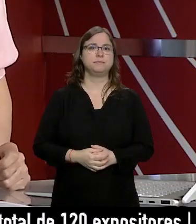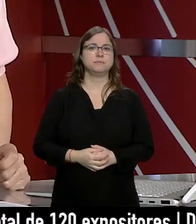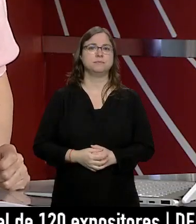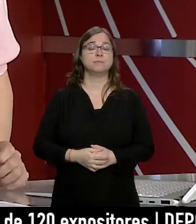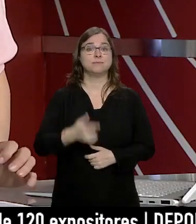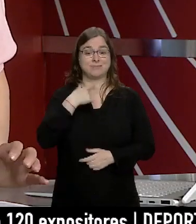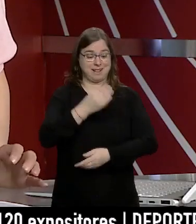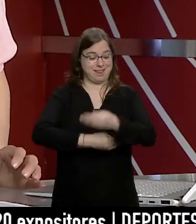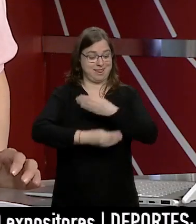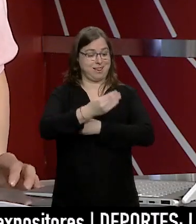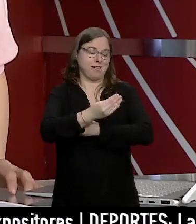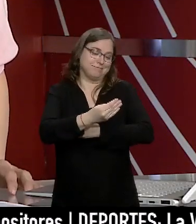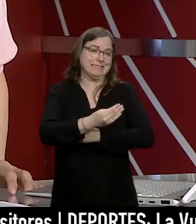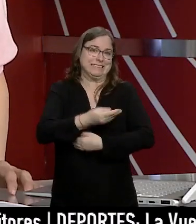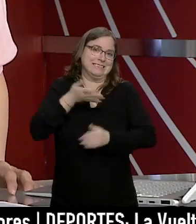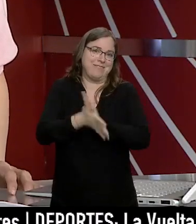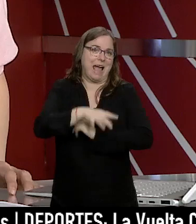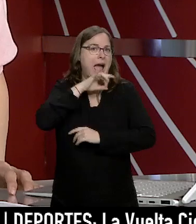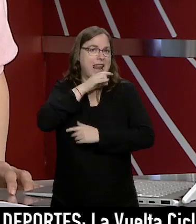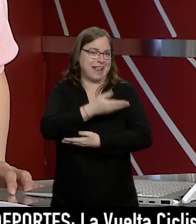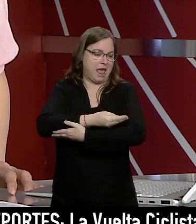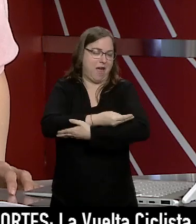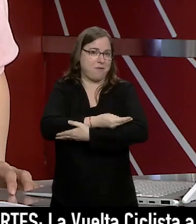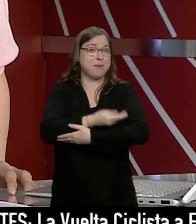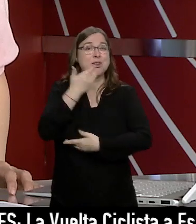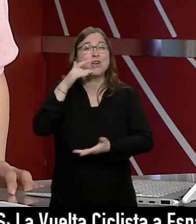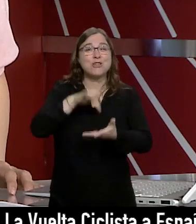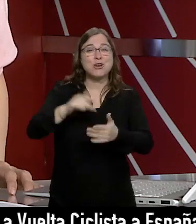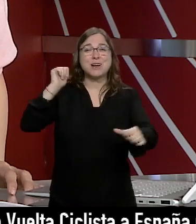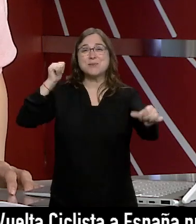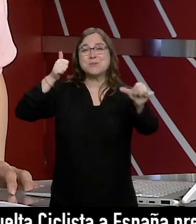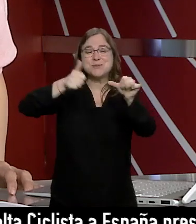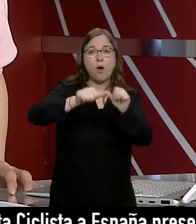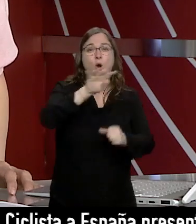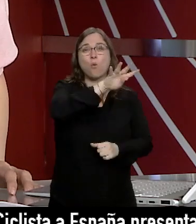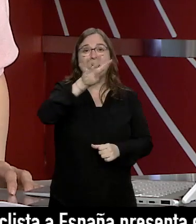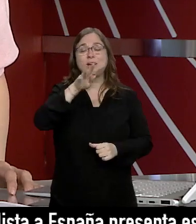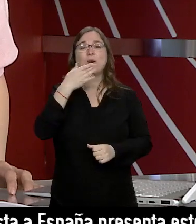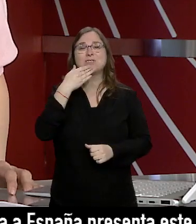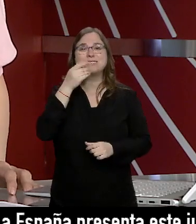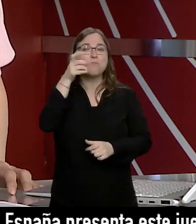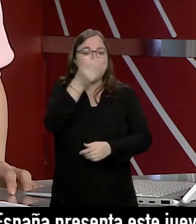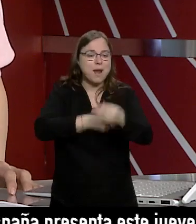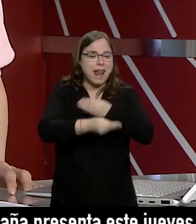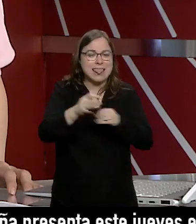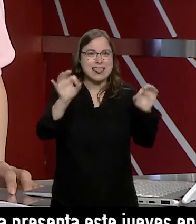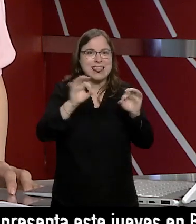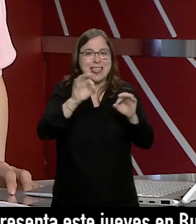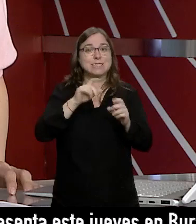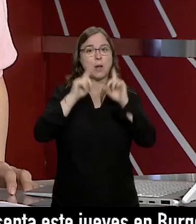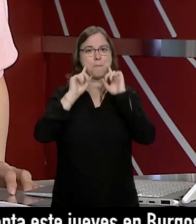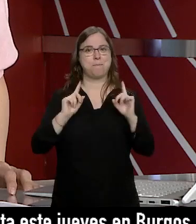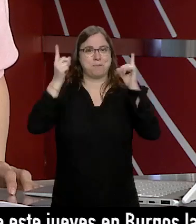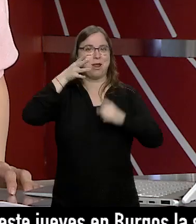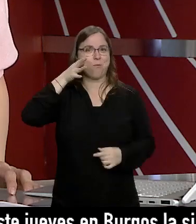Un nacimiento siempre es motivo de alegría, pero cuando se produce después de 44 años lo es todavía más. Ha ocurrido en